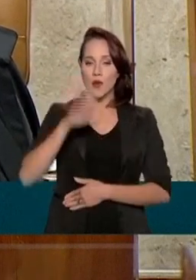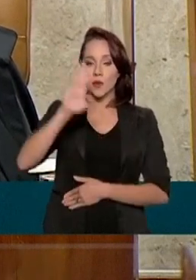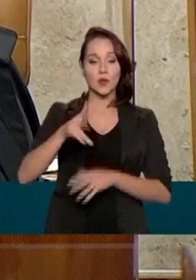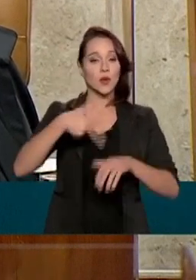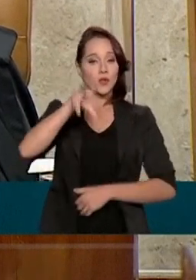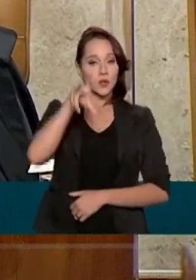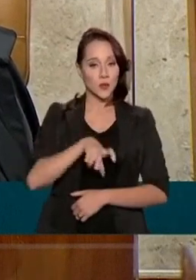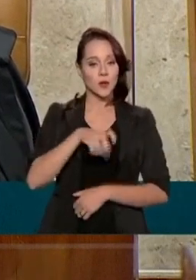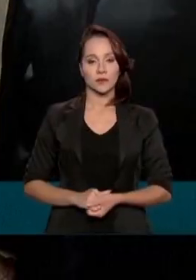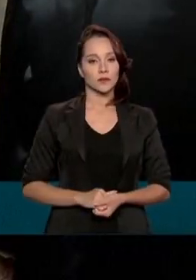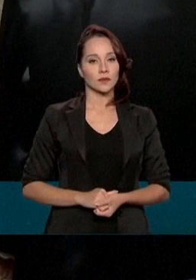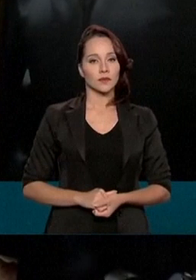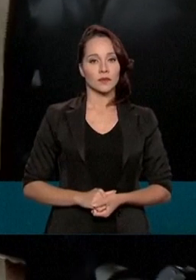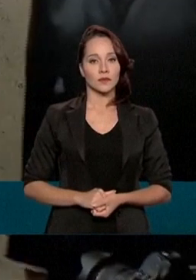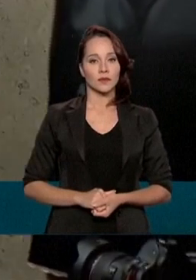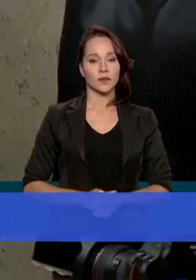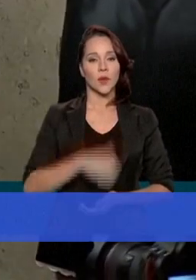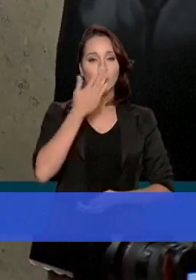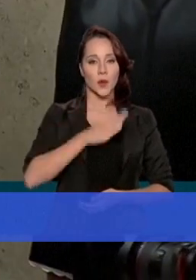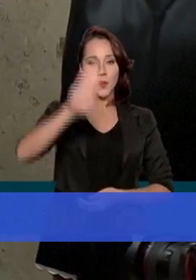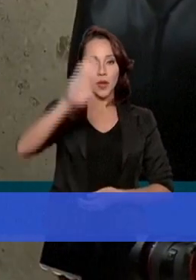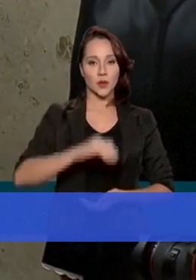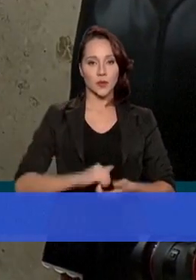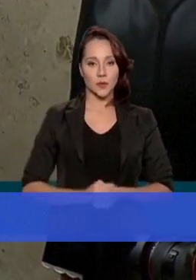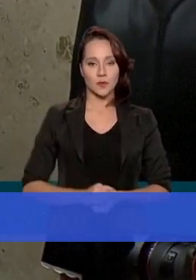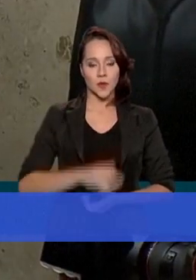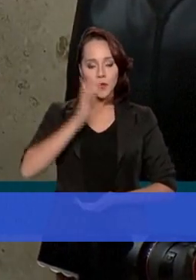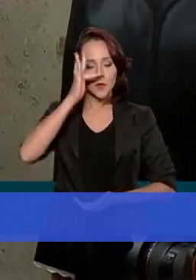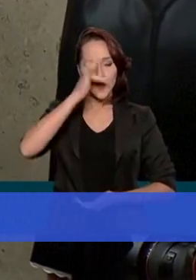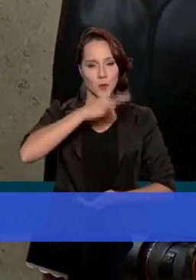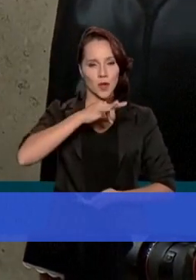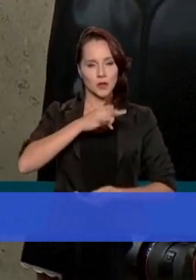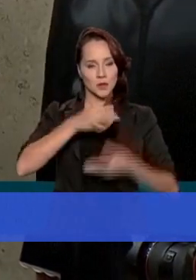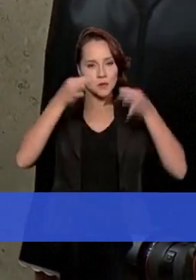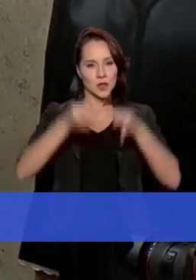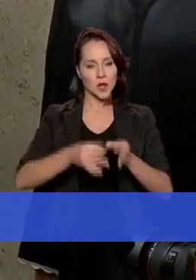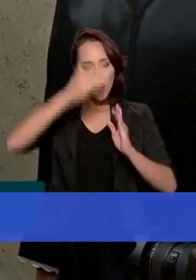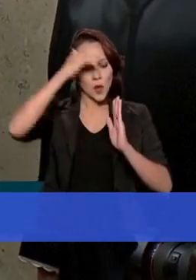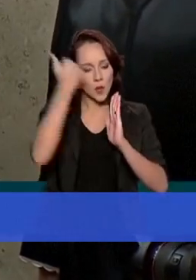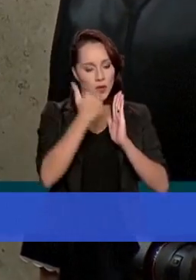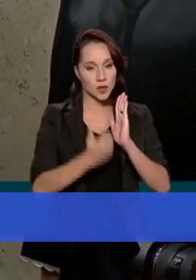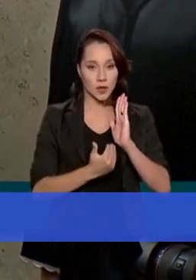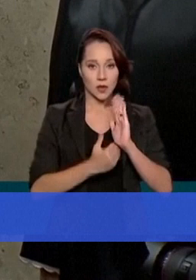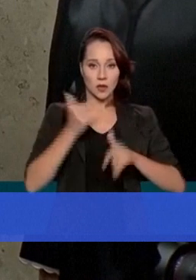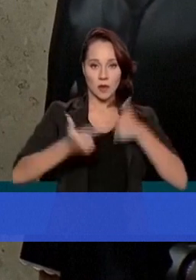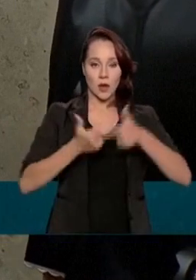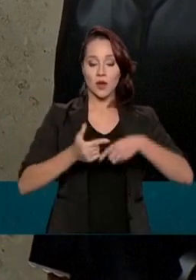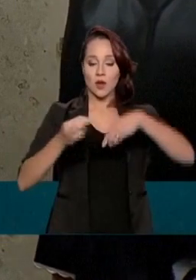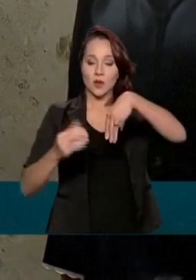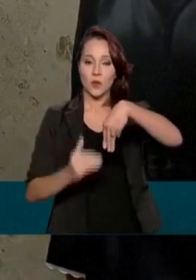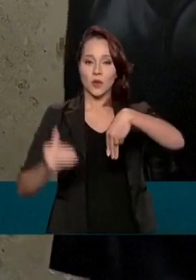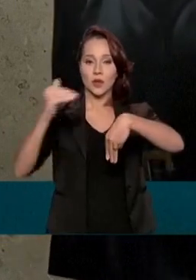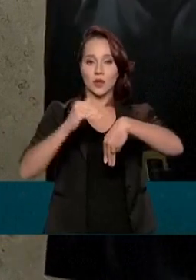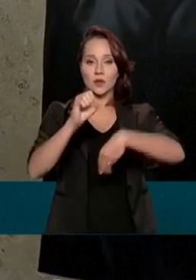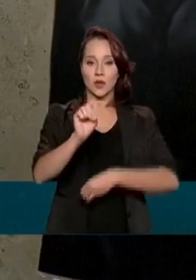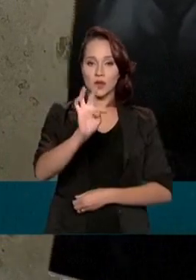evangélico prometo prometo cumplir fielmente las funciones del cargo de ministro de la corte suprema de justicia